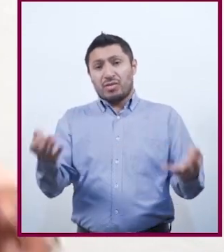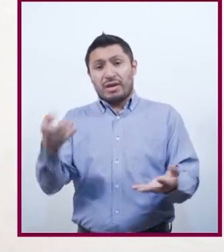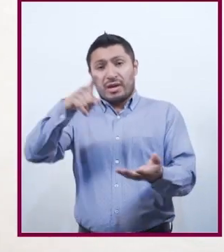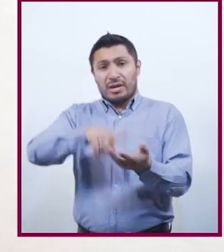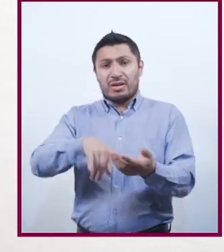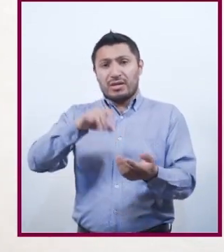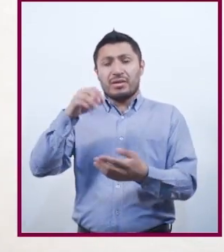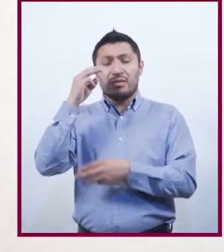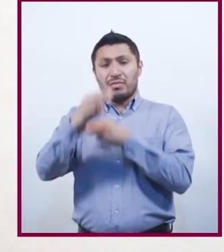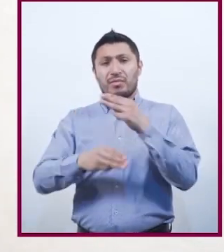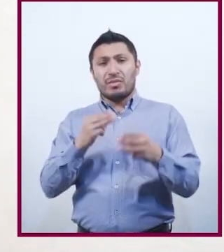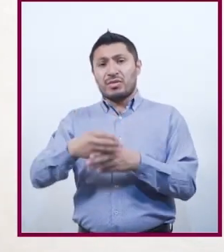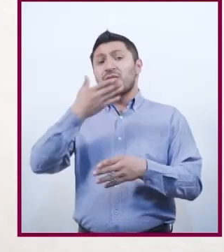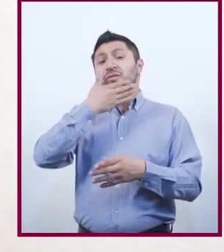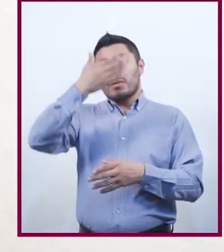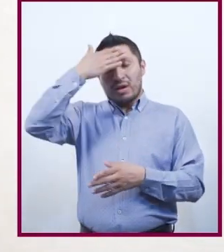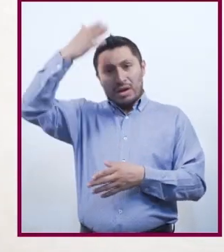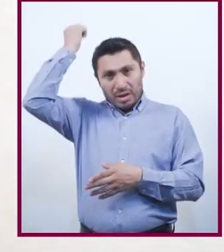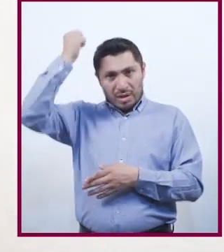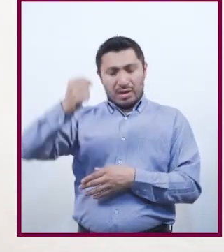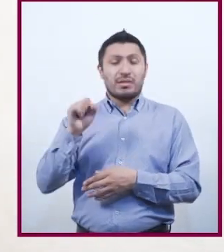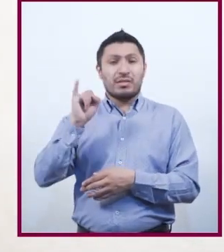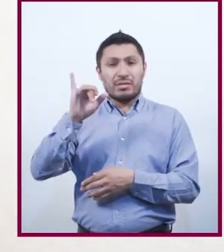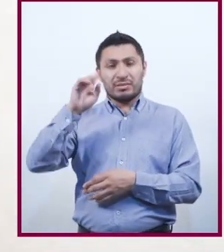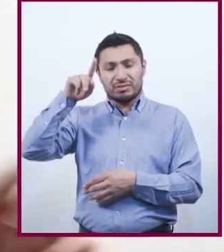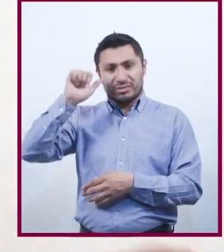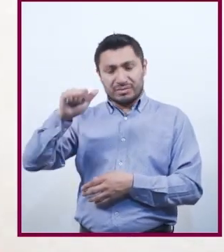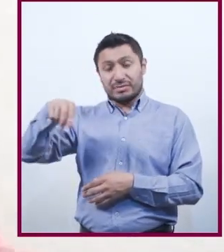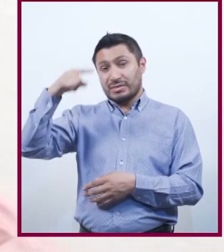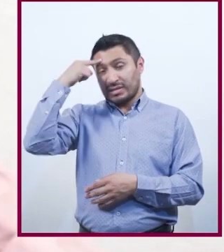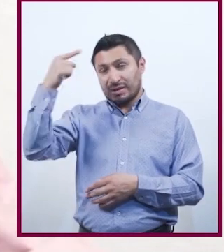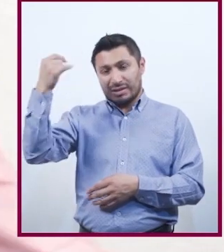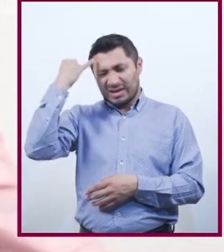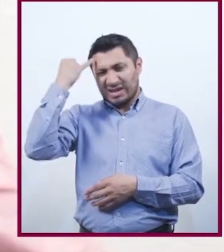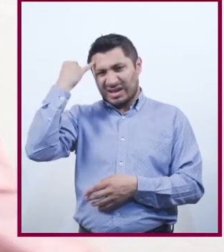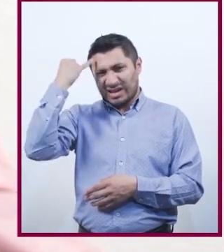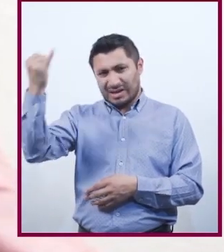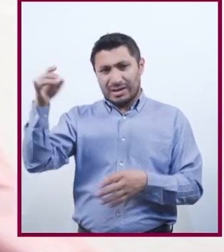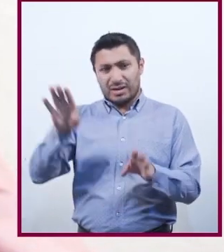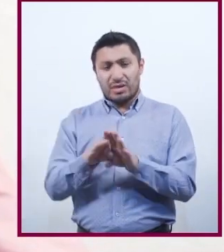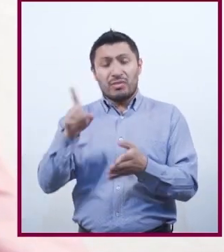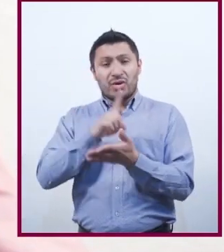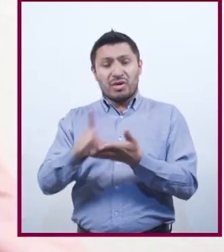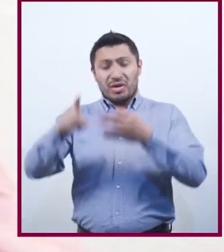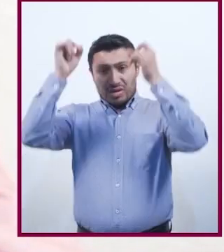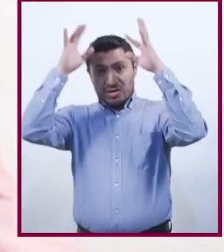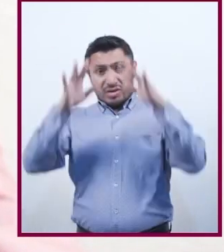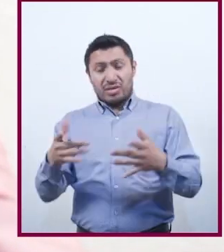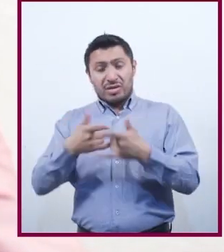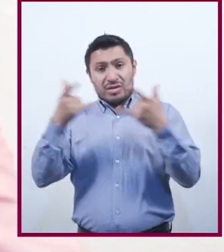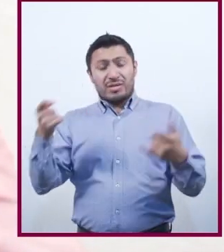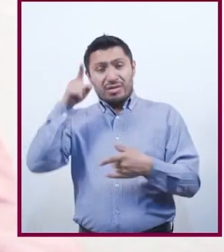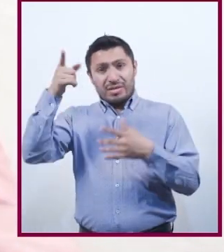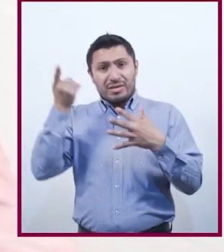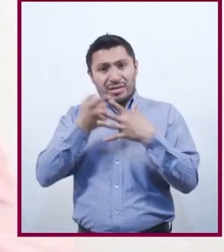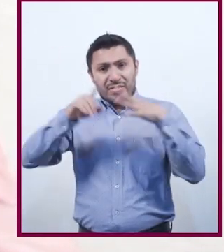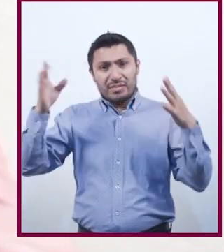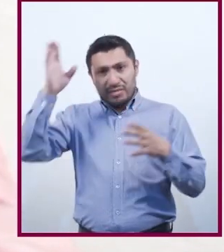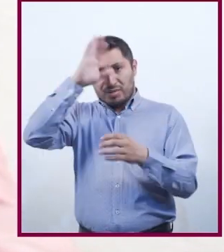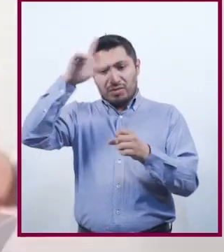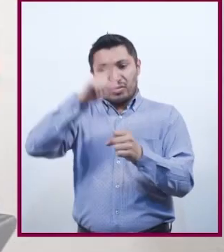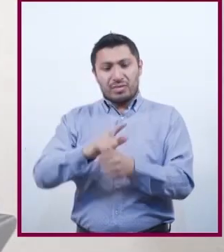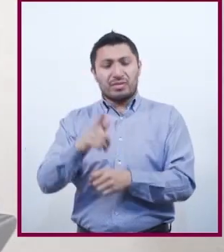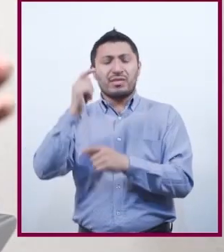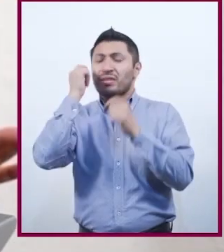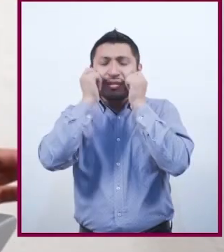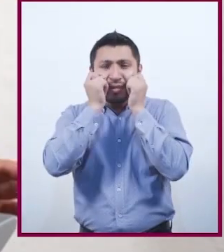judíos en el corazón del mismo mundo árabe e islámico. Consideraban que era su derecho divino e histórico, pues ahí nació su